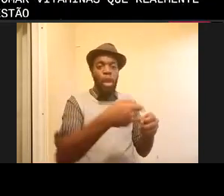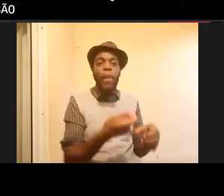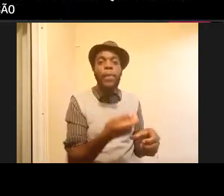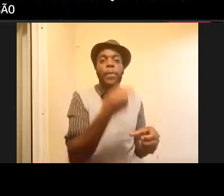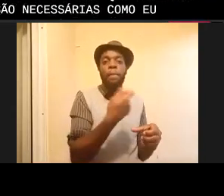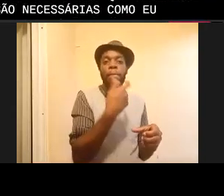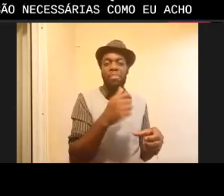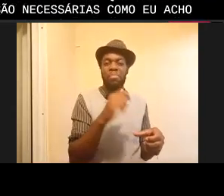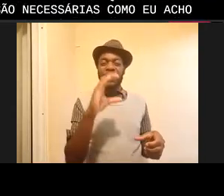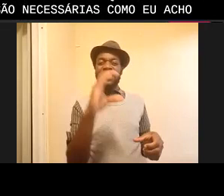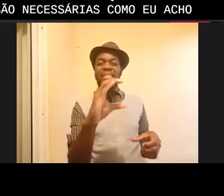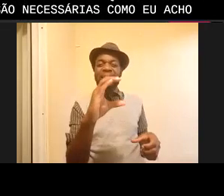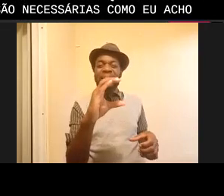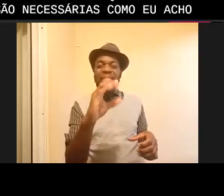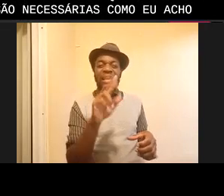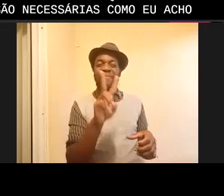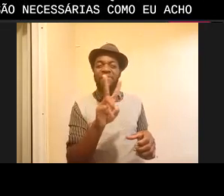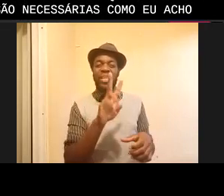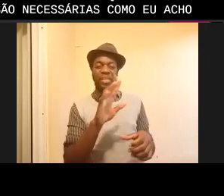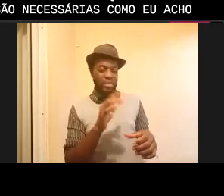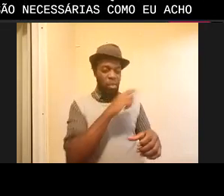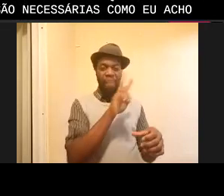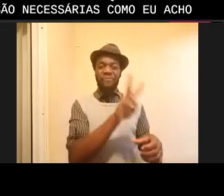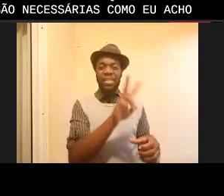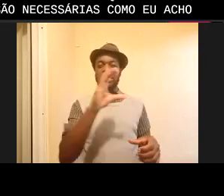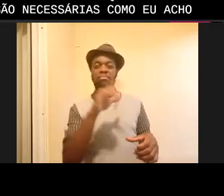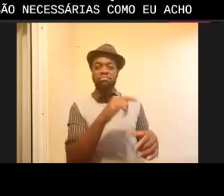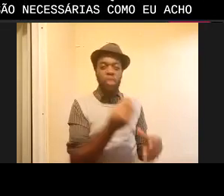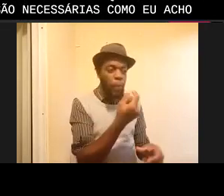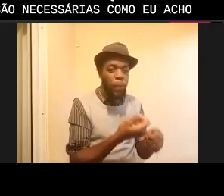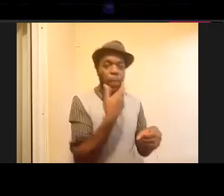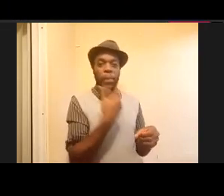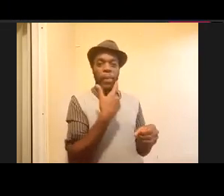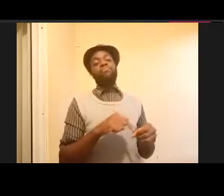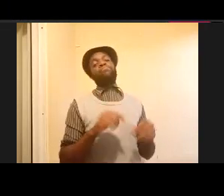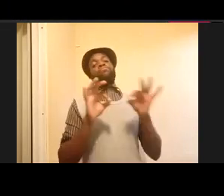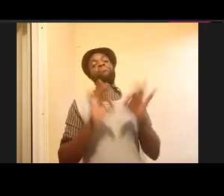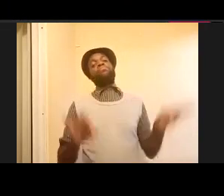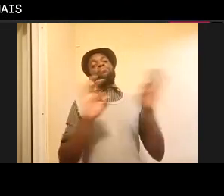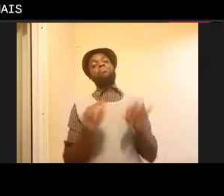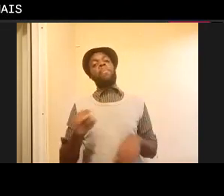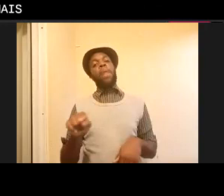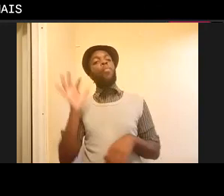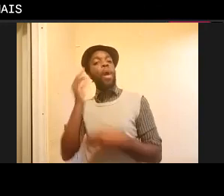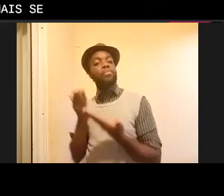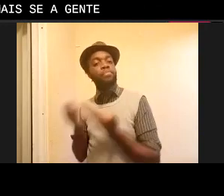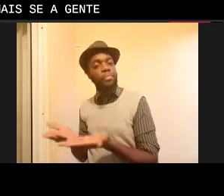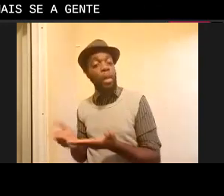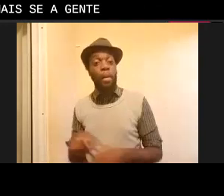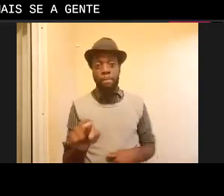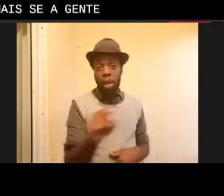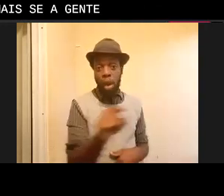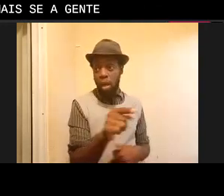fólico, ¿verdad? Eso es indispensable para la mujer, pero si nosotros y nosotras